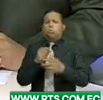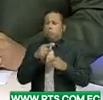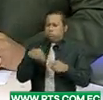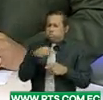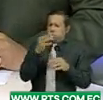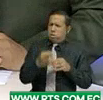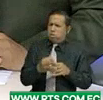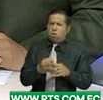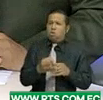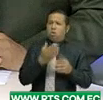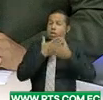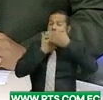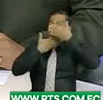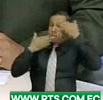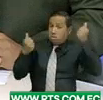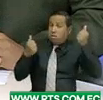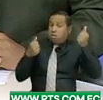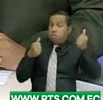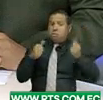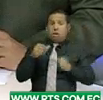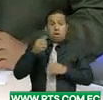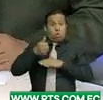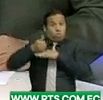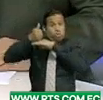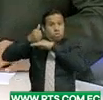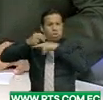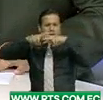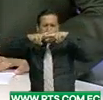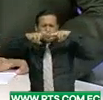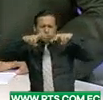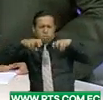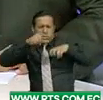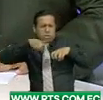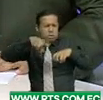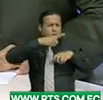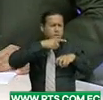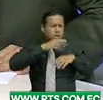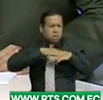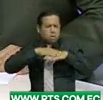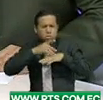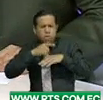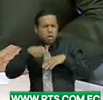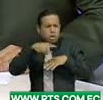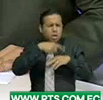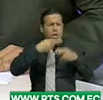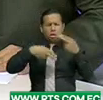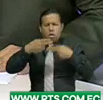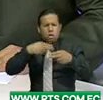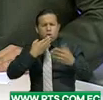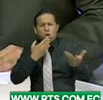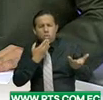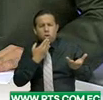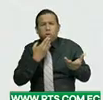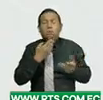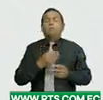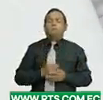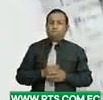Las autoridades realizan investigaciones sobre quiénes estarían detrás de estos ofrecimientos ilegales.